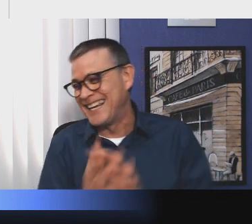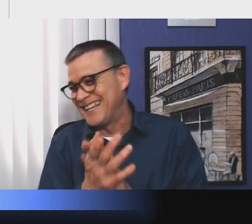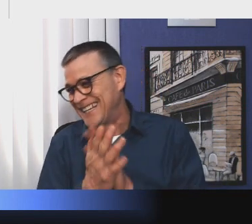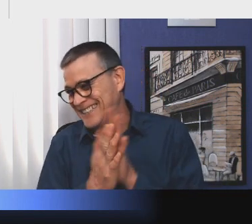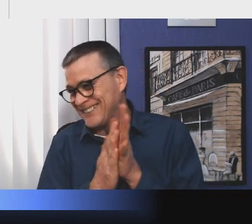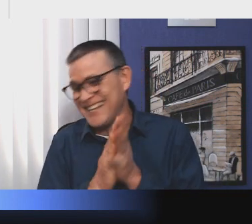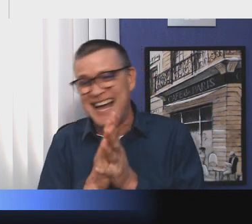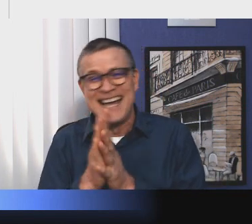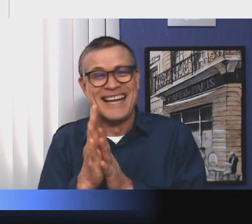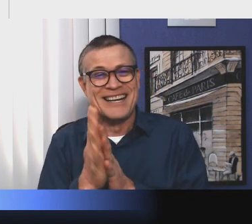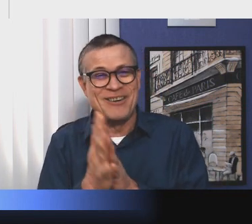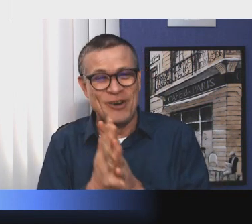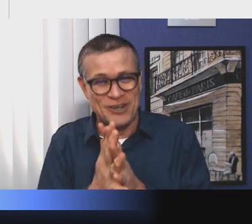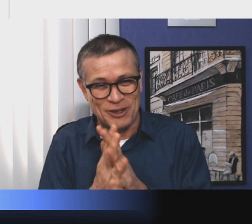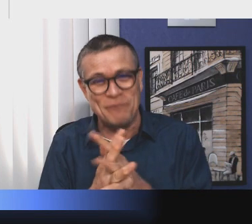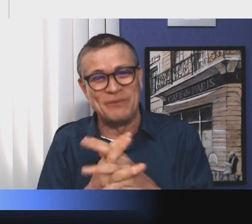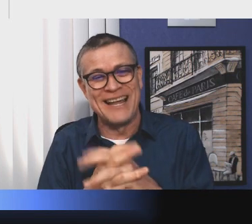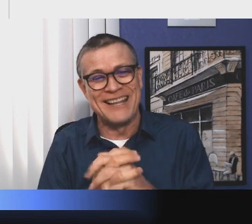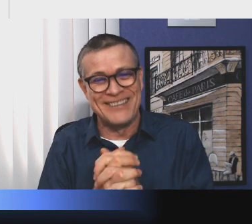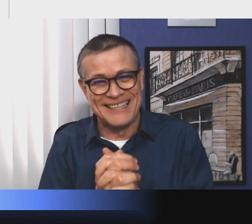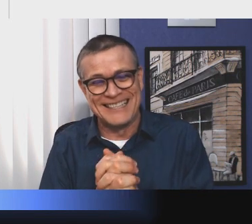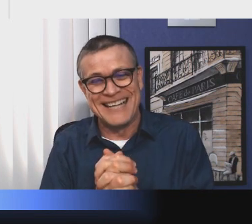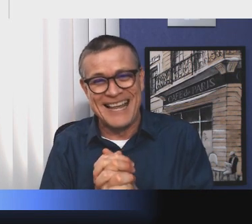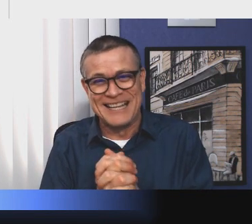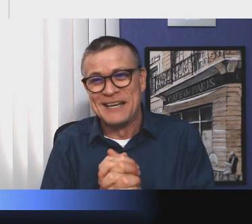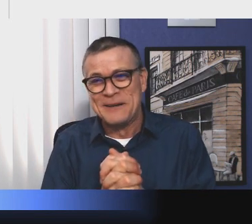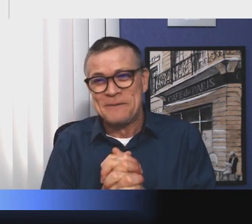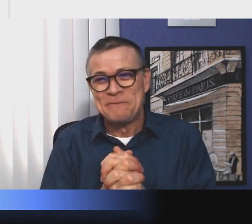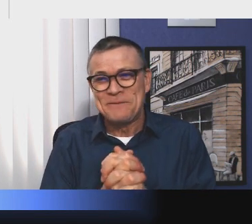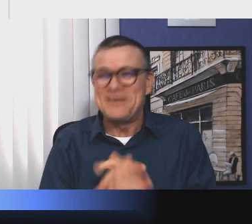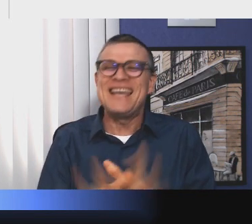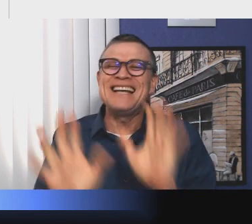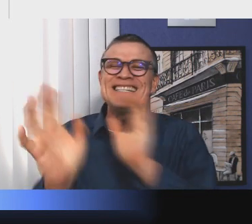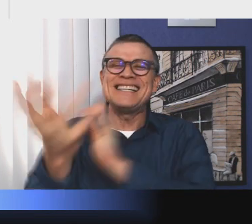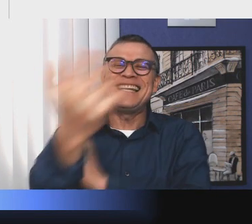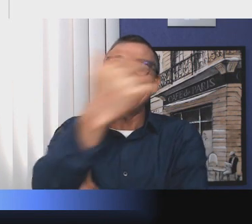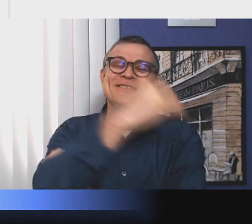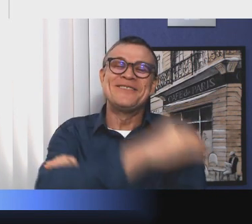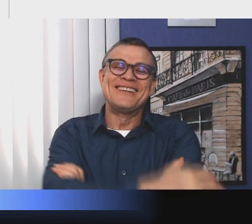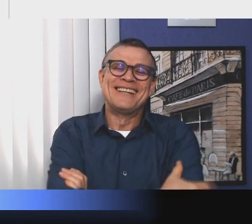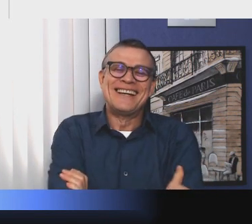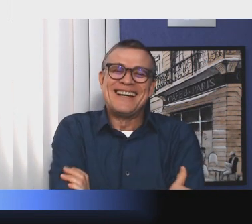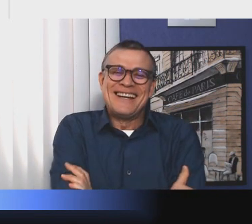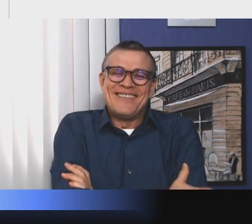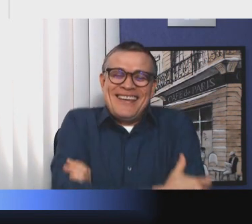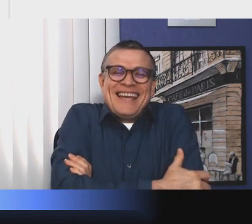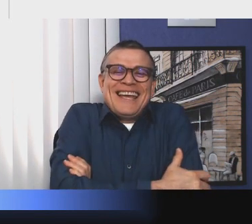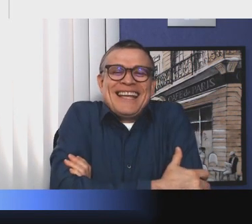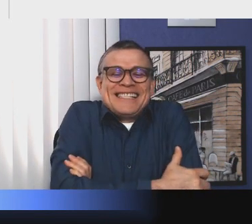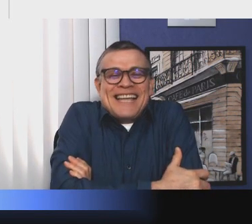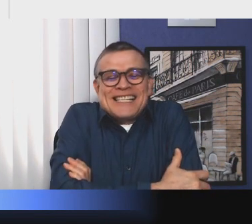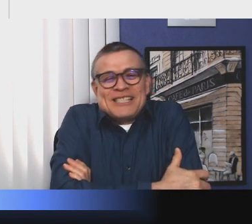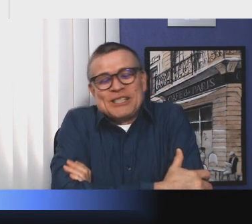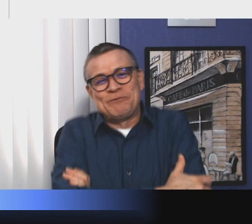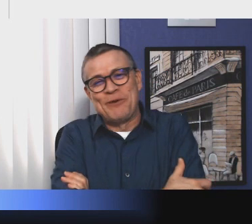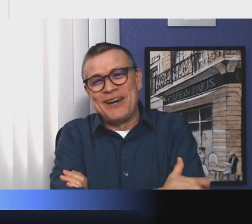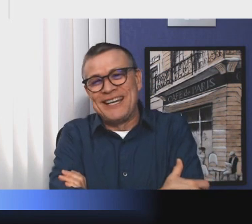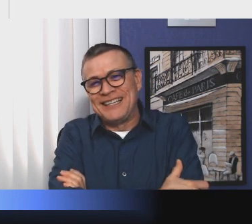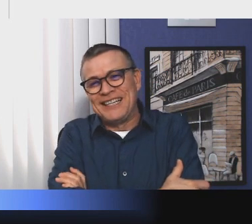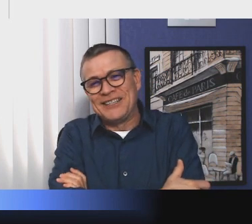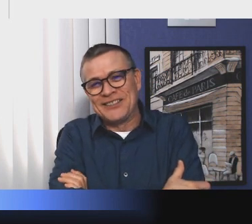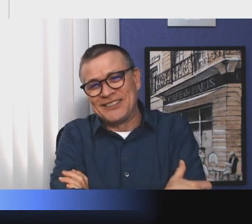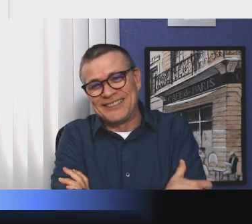es una corrupta de verdad fíjense fíjense a estos